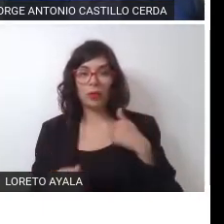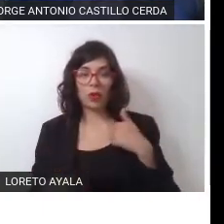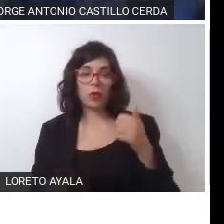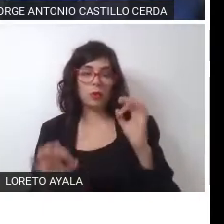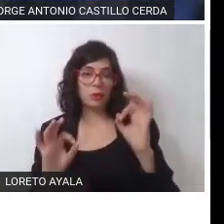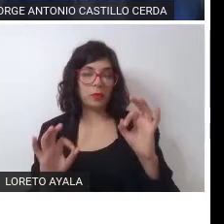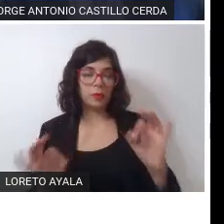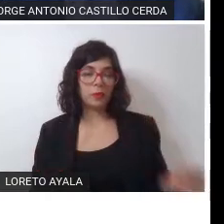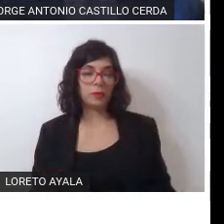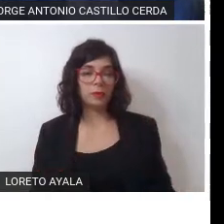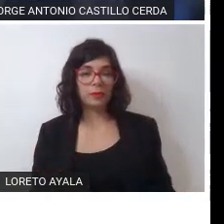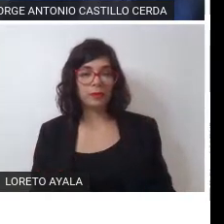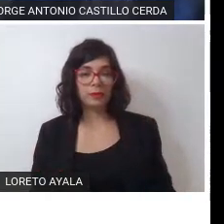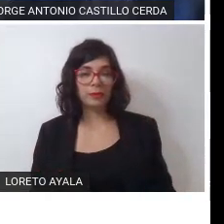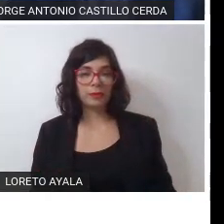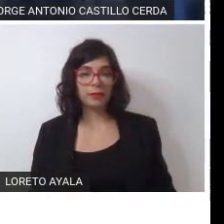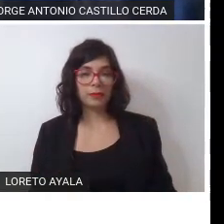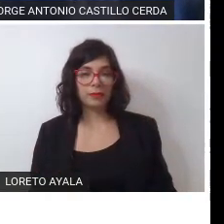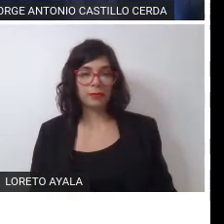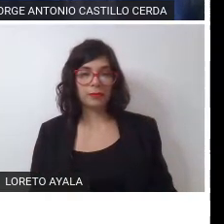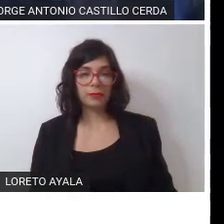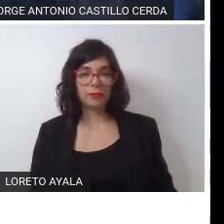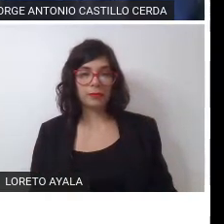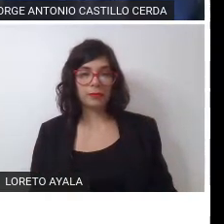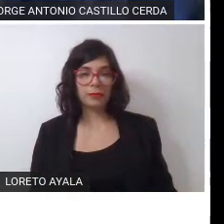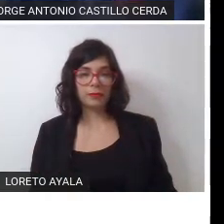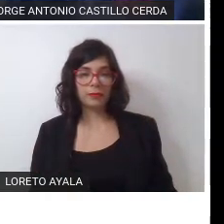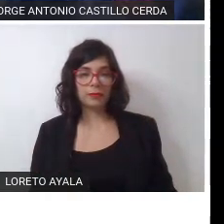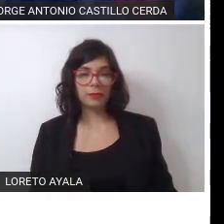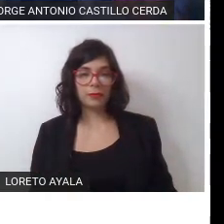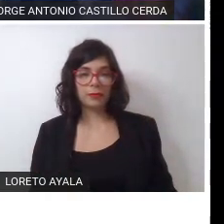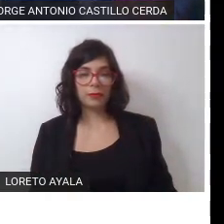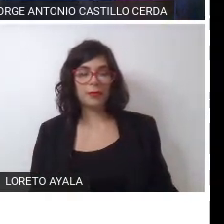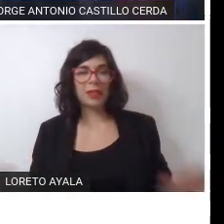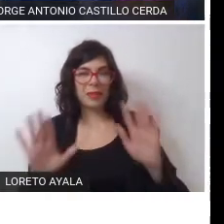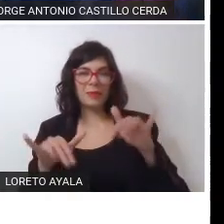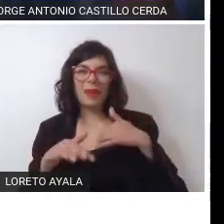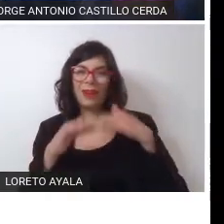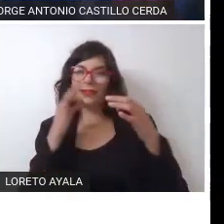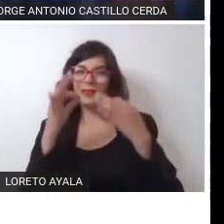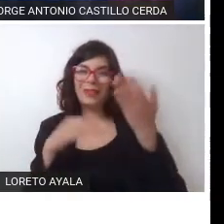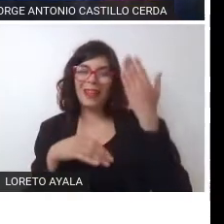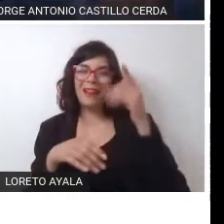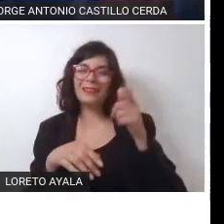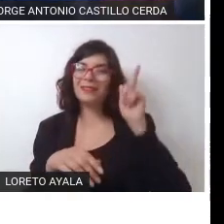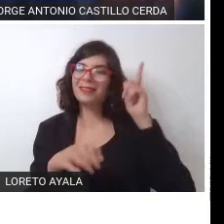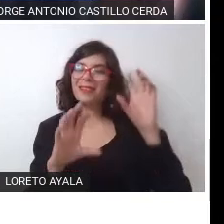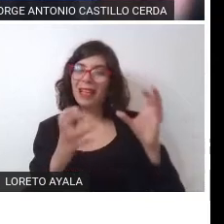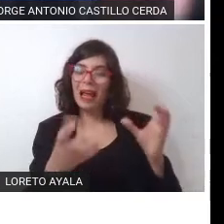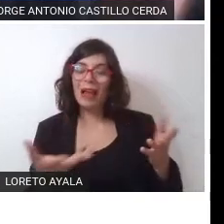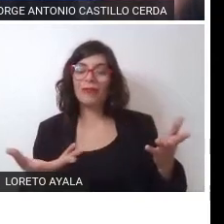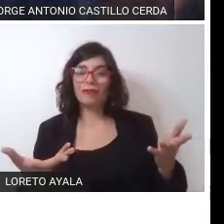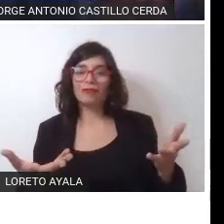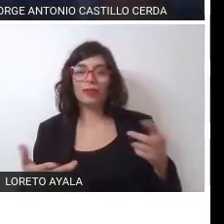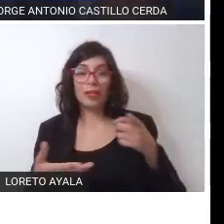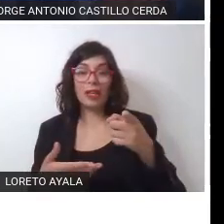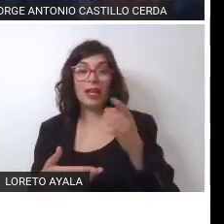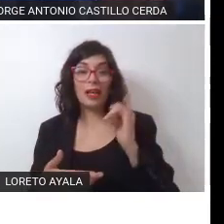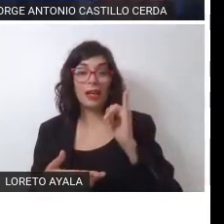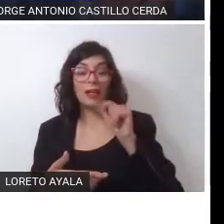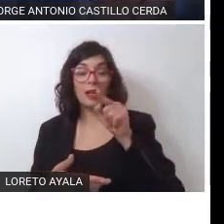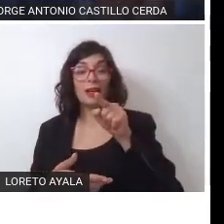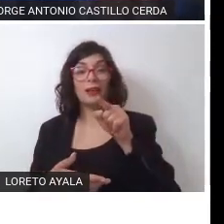¿ya? Vamos a la radio, decía yo. ¿Y cómo se puede hacer con la radio? Bueno, esta es una